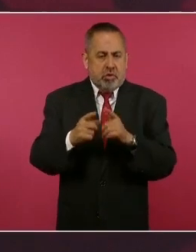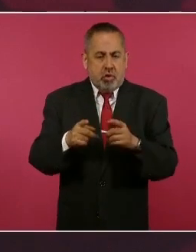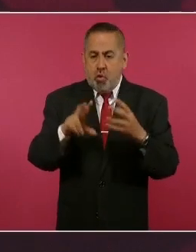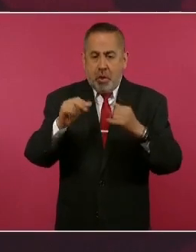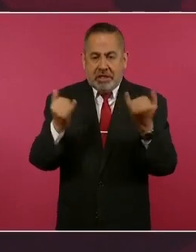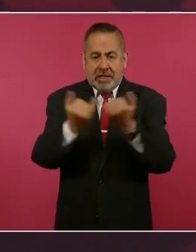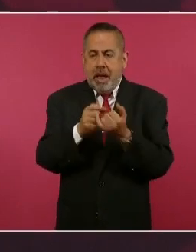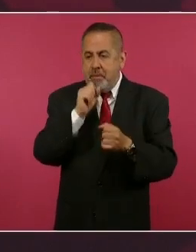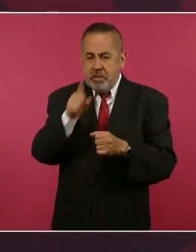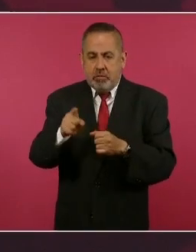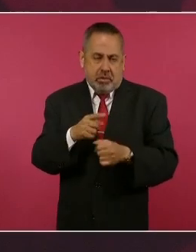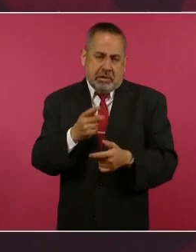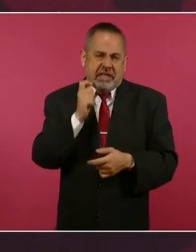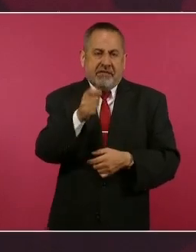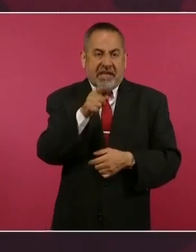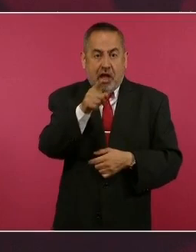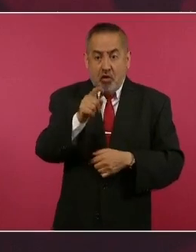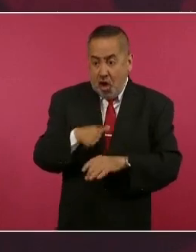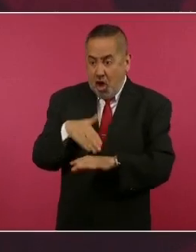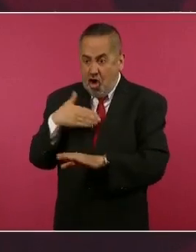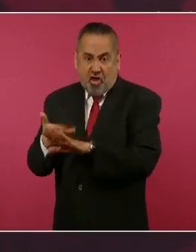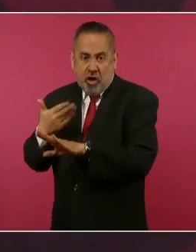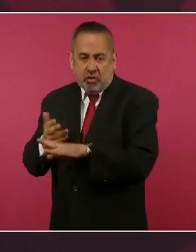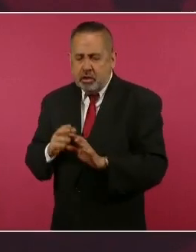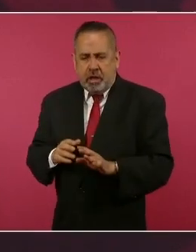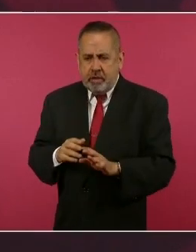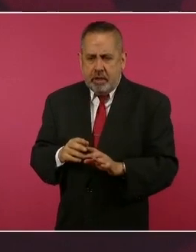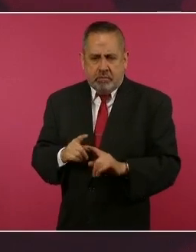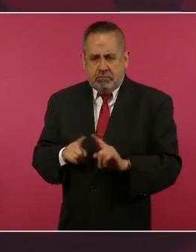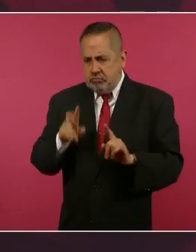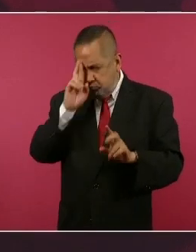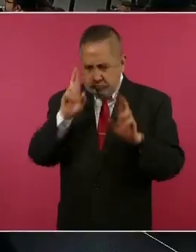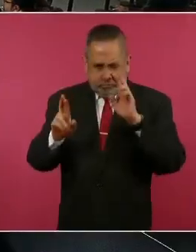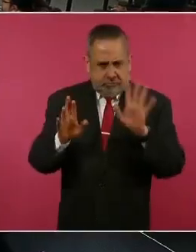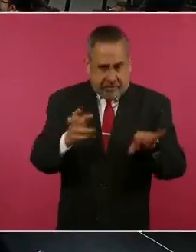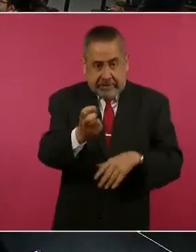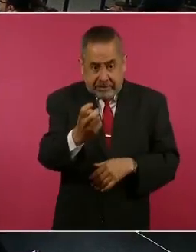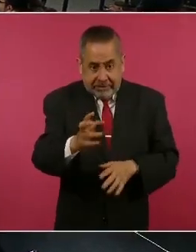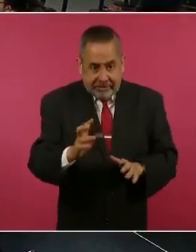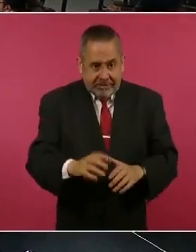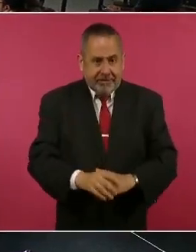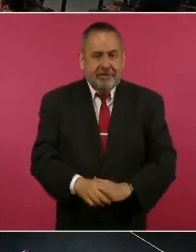son del mismo partido, así es, ¿verdad?